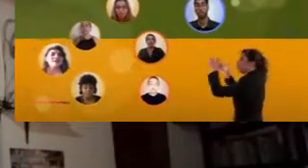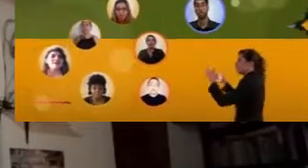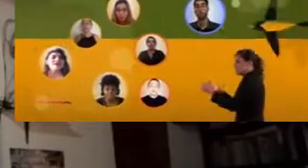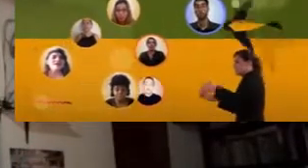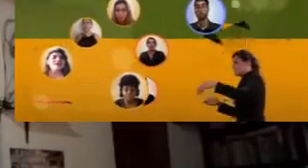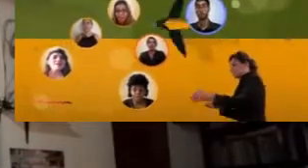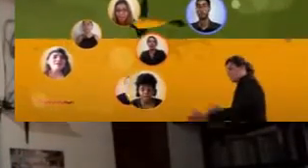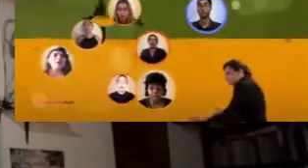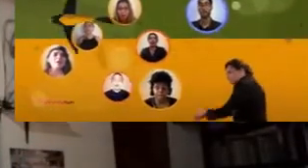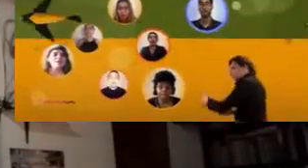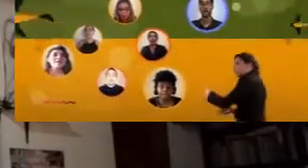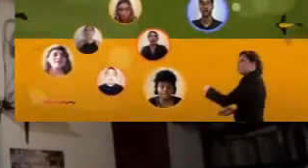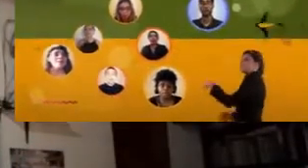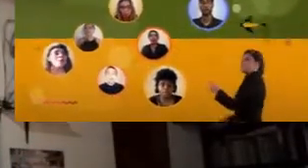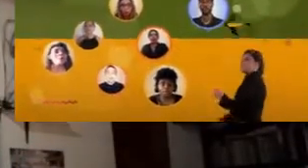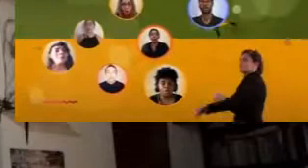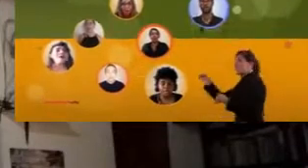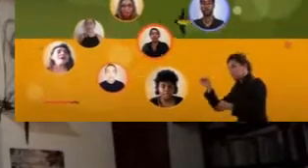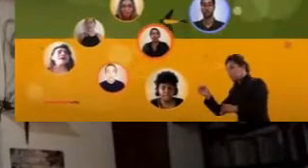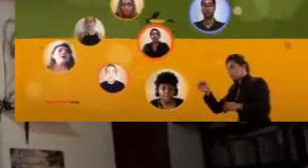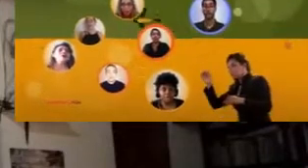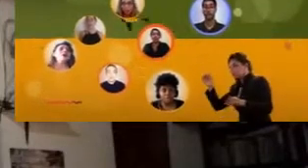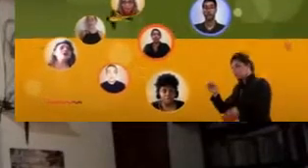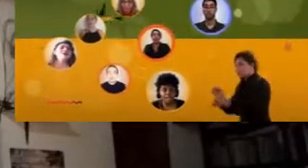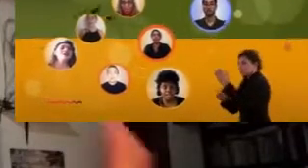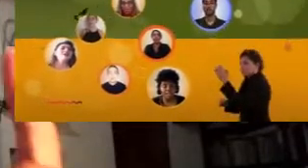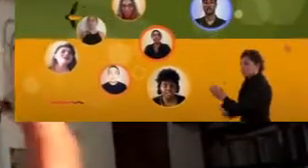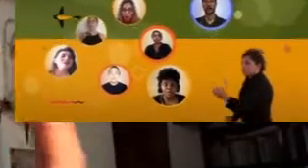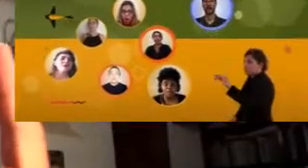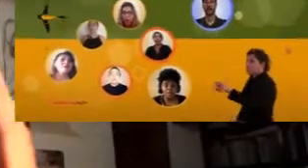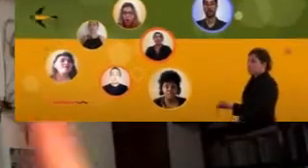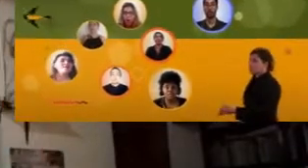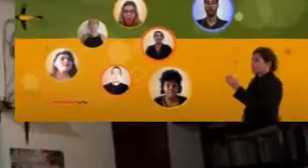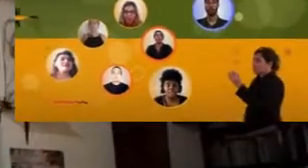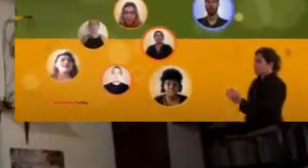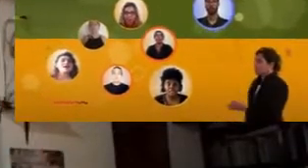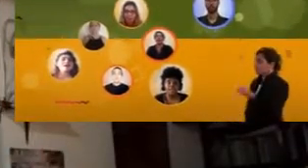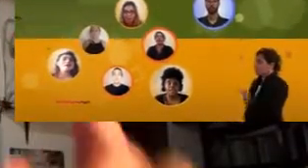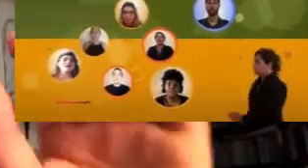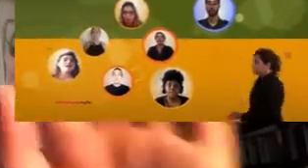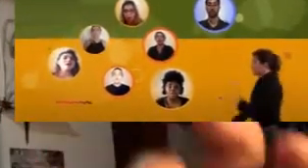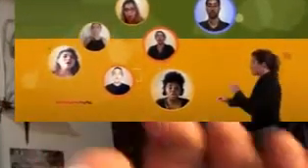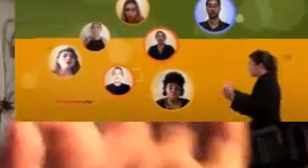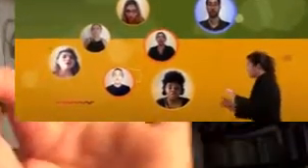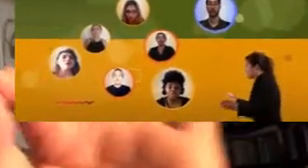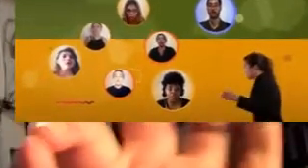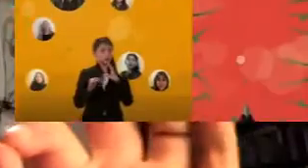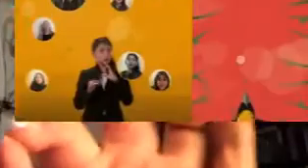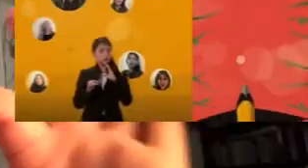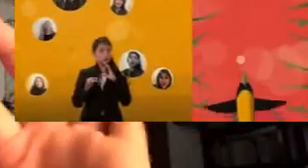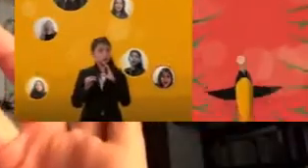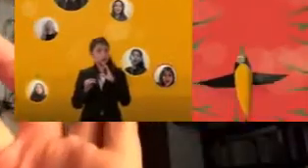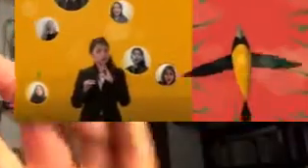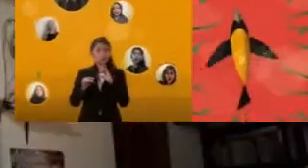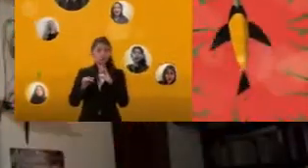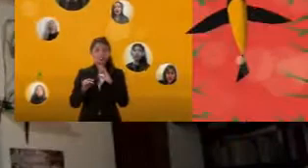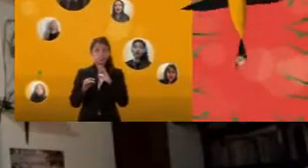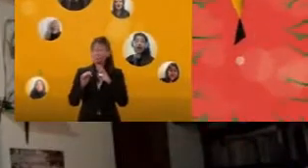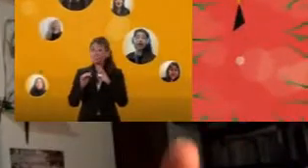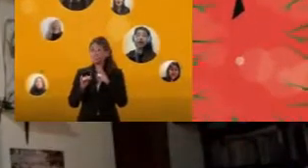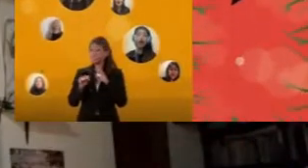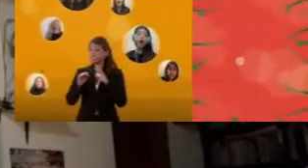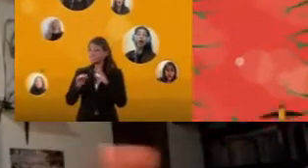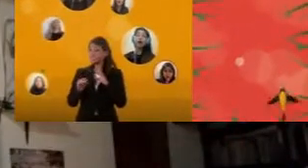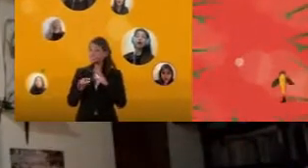a viernes, el programa Mejores Oportunidades para la Cultura, Culturízate Zetaquira Virtual,